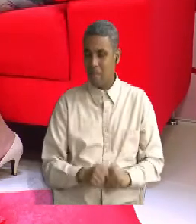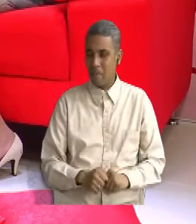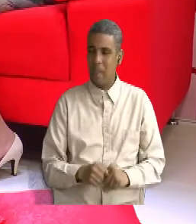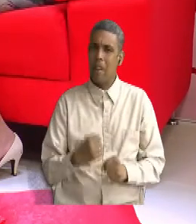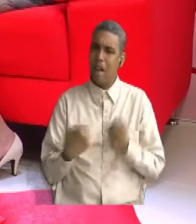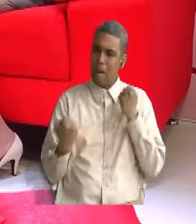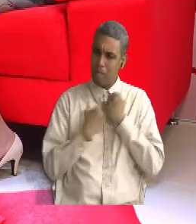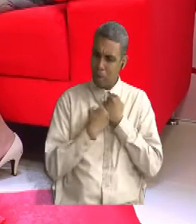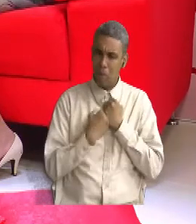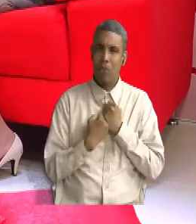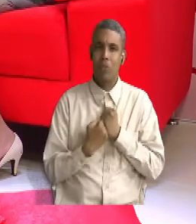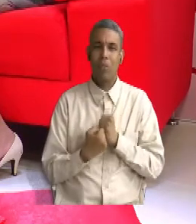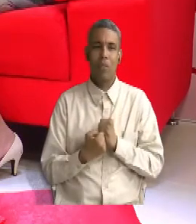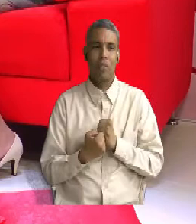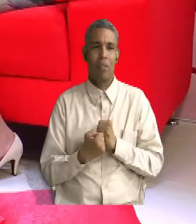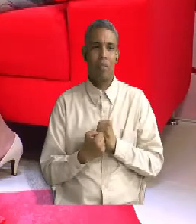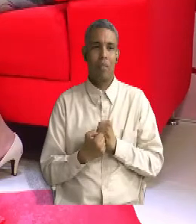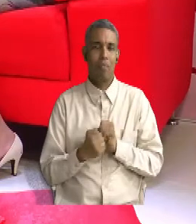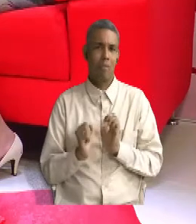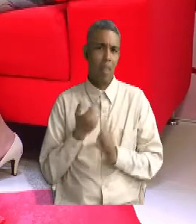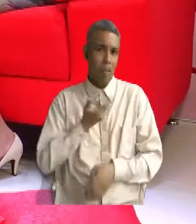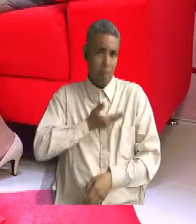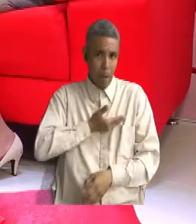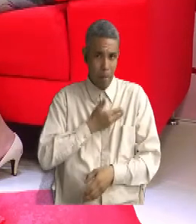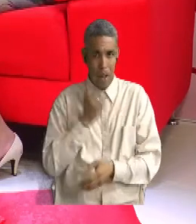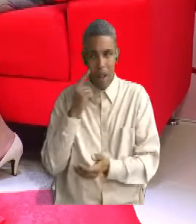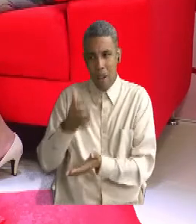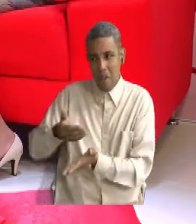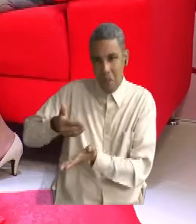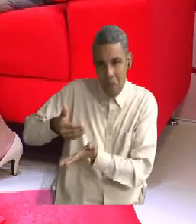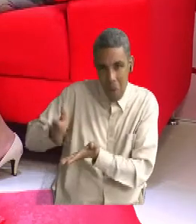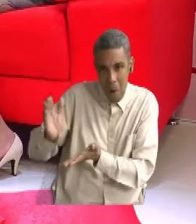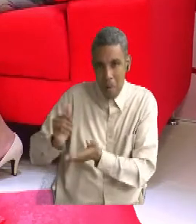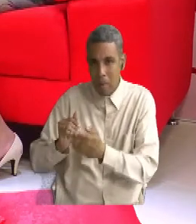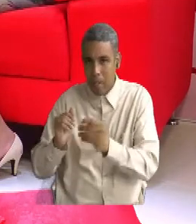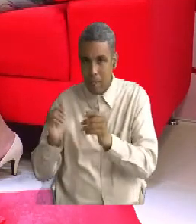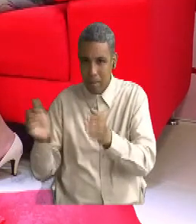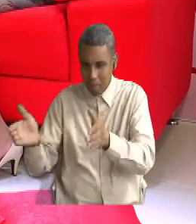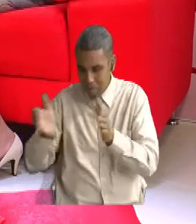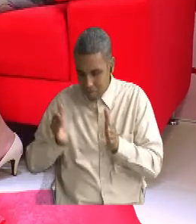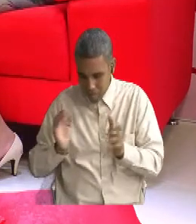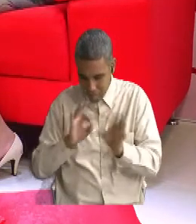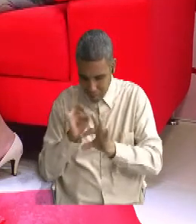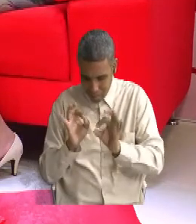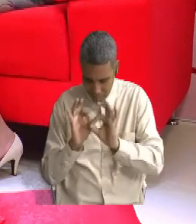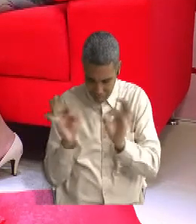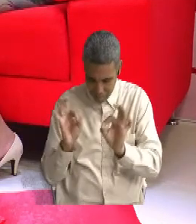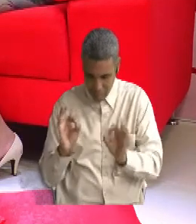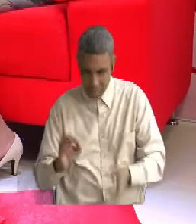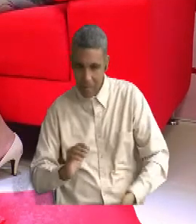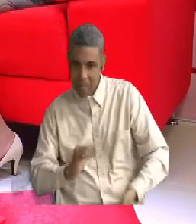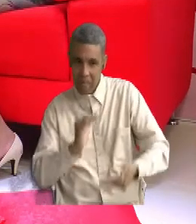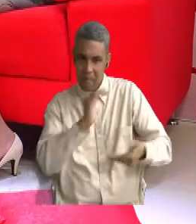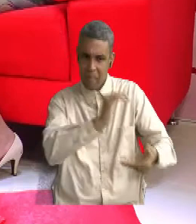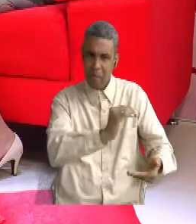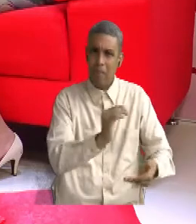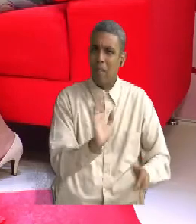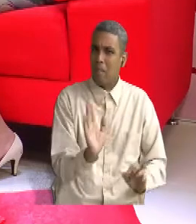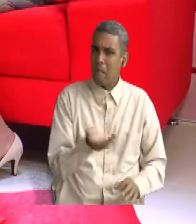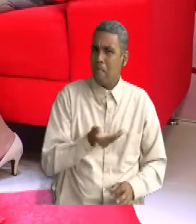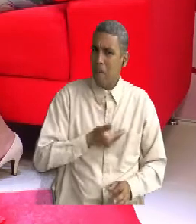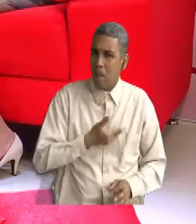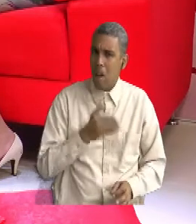para que pues demos un detalle a nuestras mamás, nuestras amigas, nuestras abuelas, nuestras tías, y van a encontrar cosas de verdad